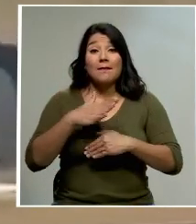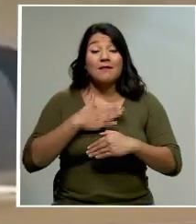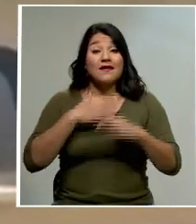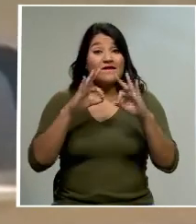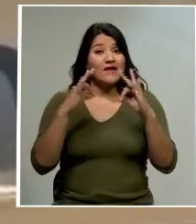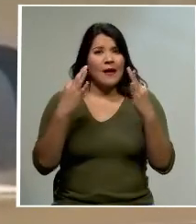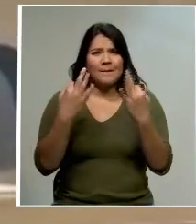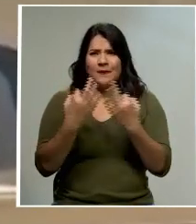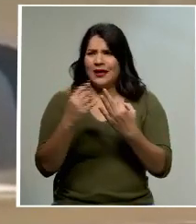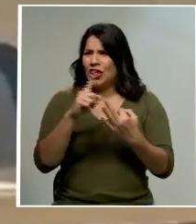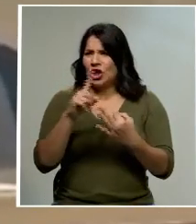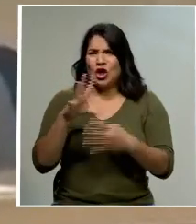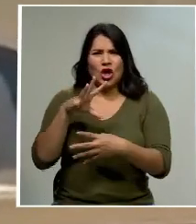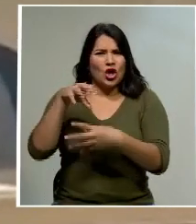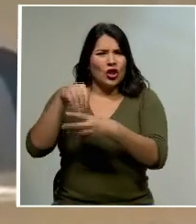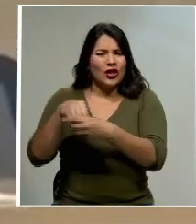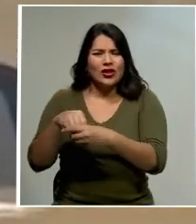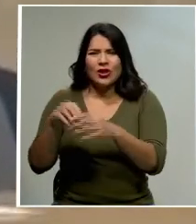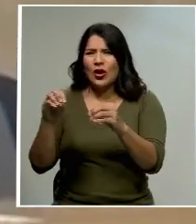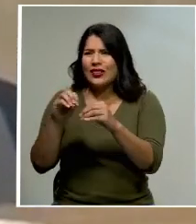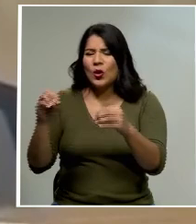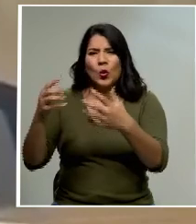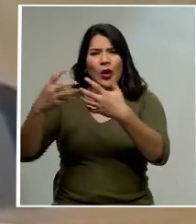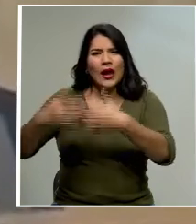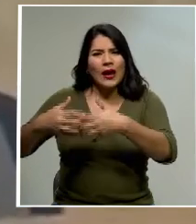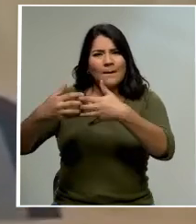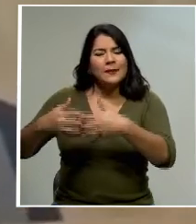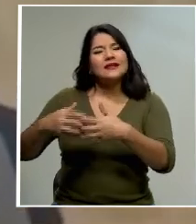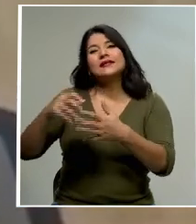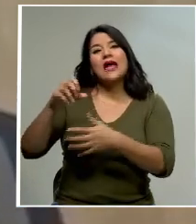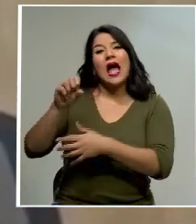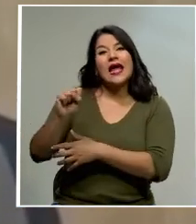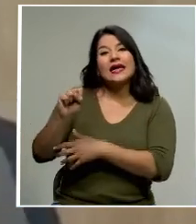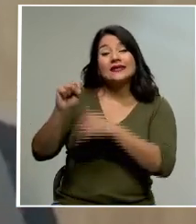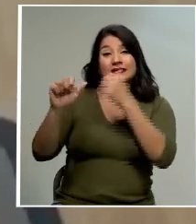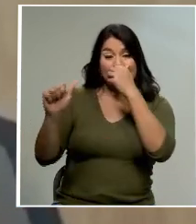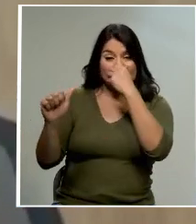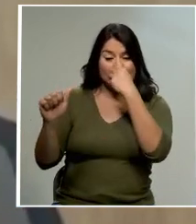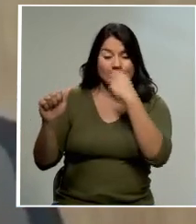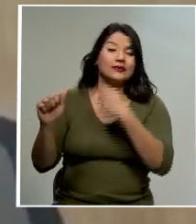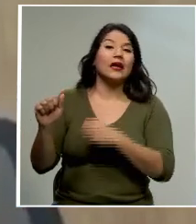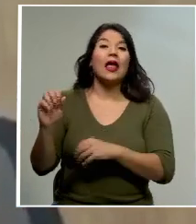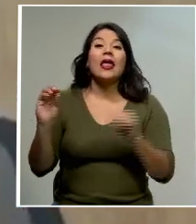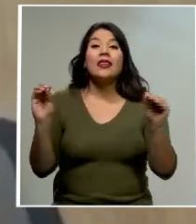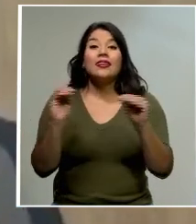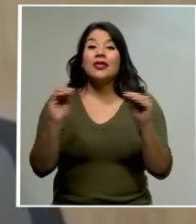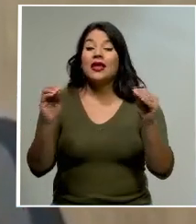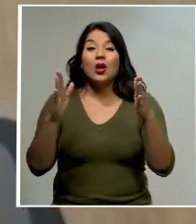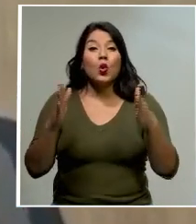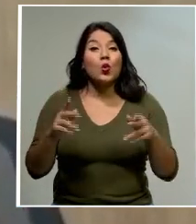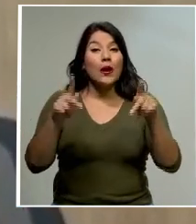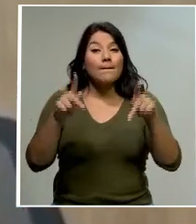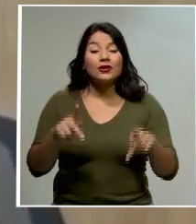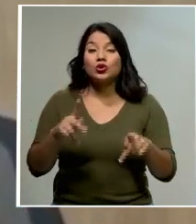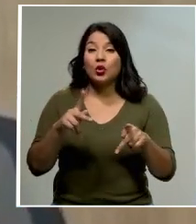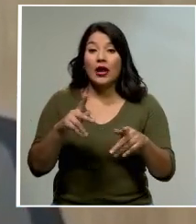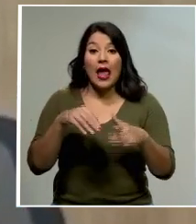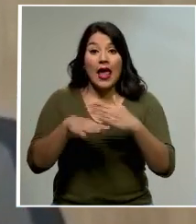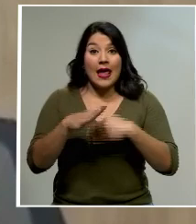ninguna sociedad anónima, incluso ningún miembro de mi familia forma parte de ninguna